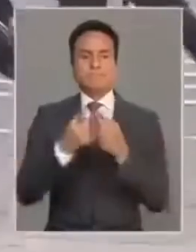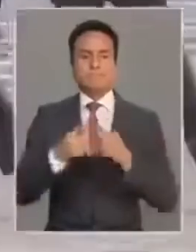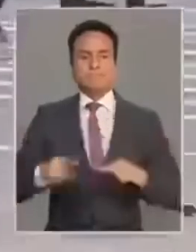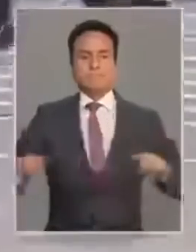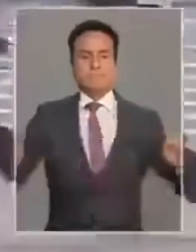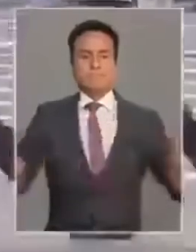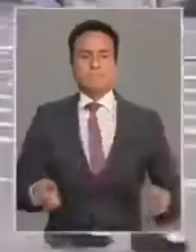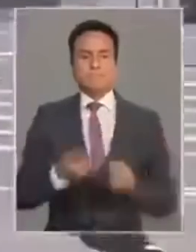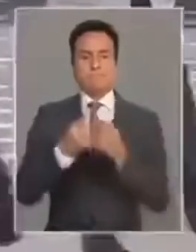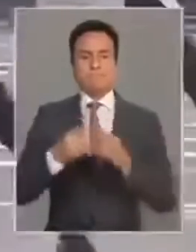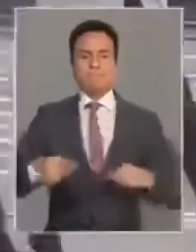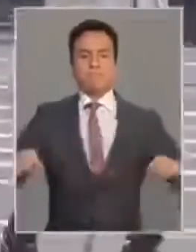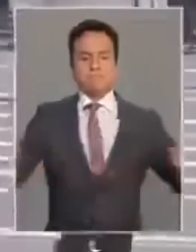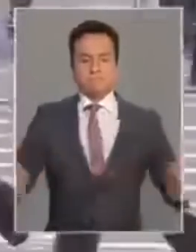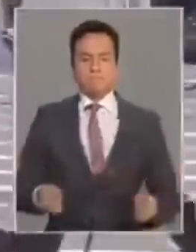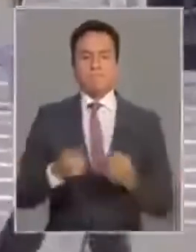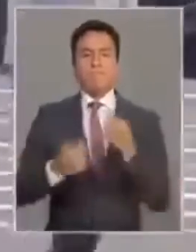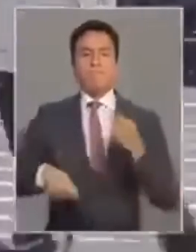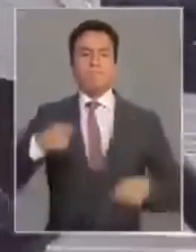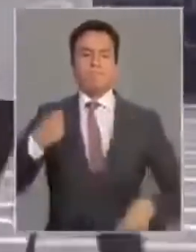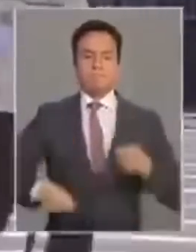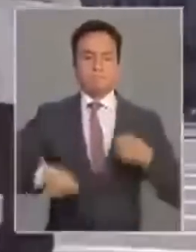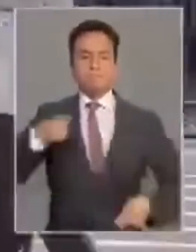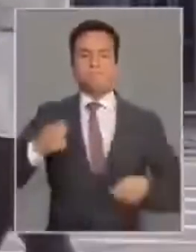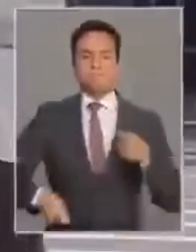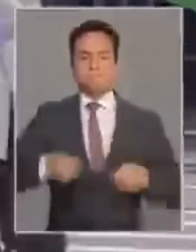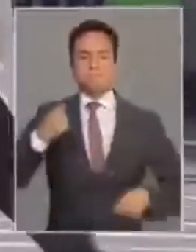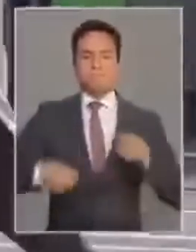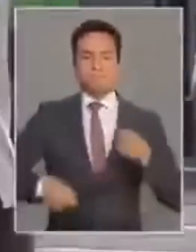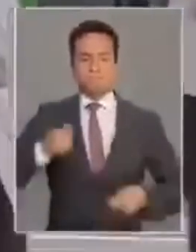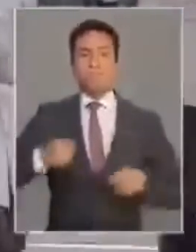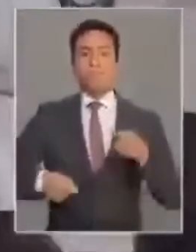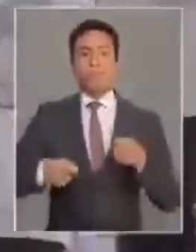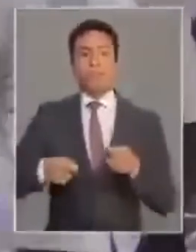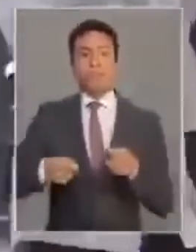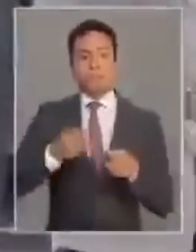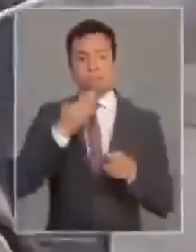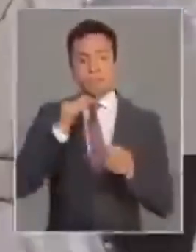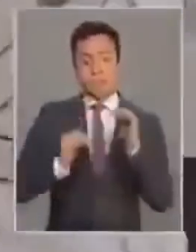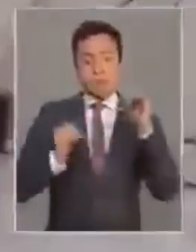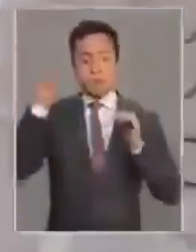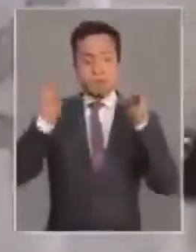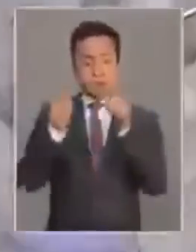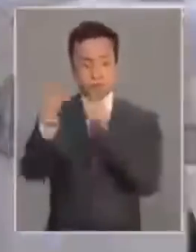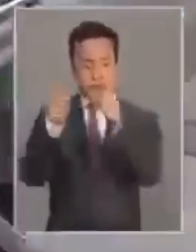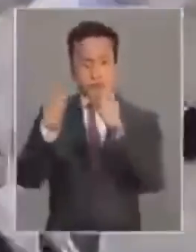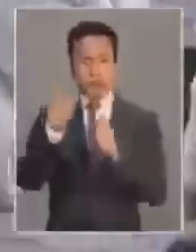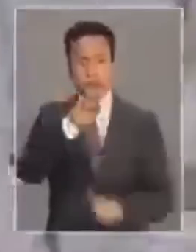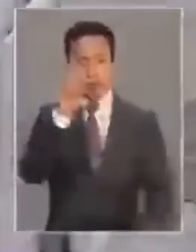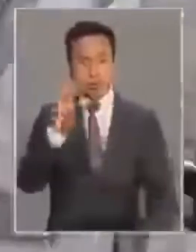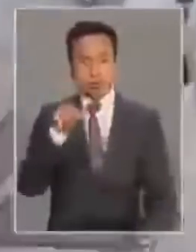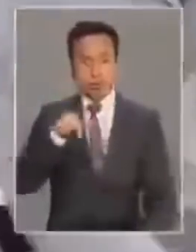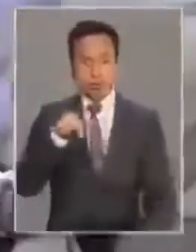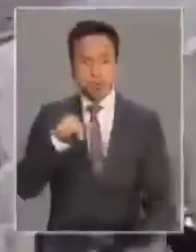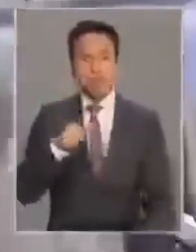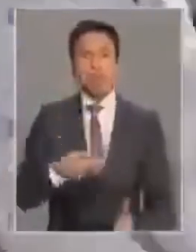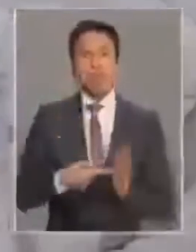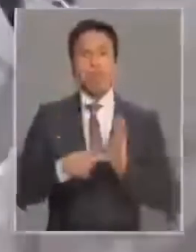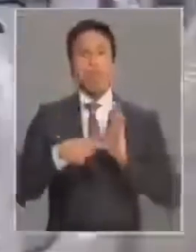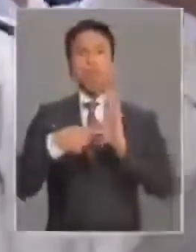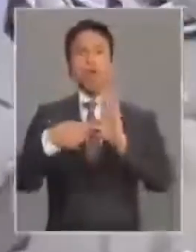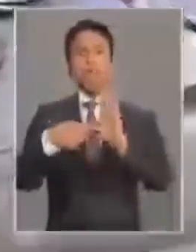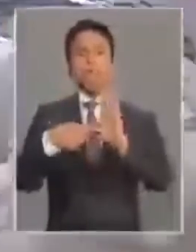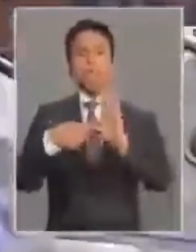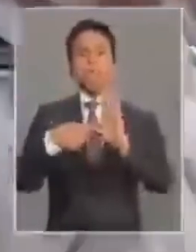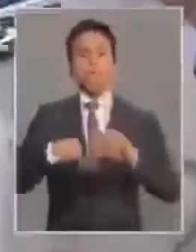su particularidad. O sea, al estar dividido. Claro, o sea, en lo personal. Ante las máximas autoridades de la República, presentamos